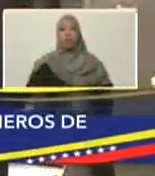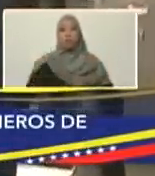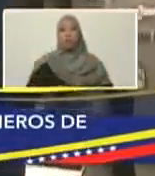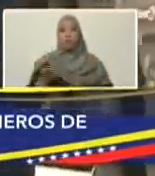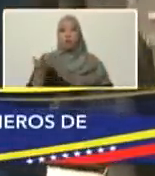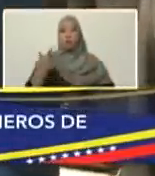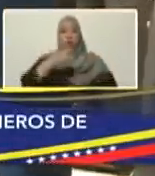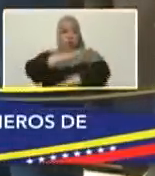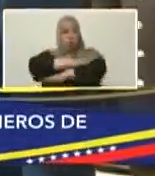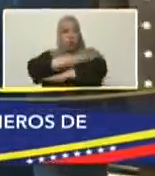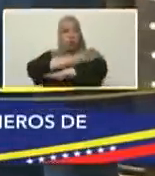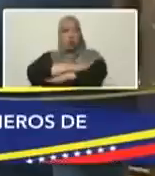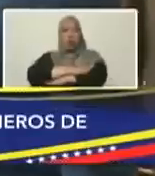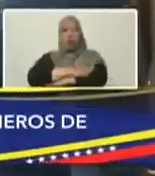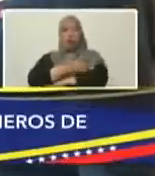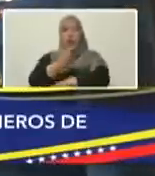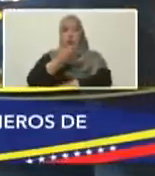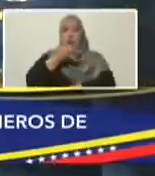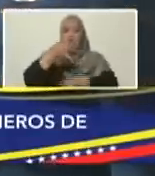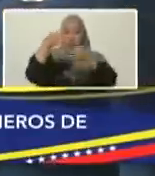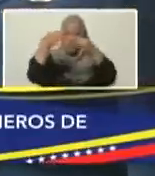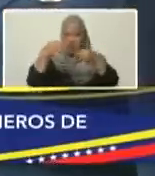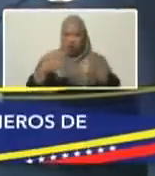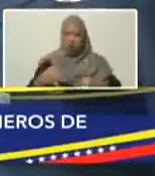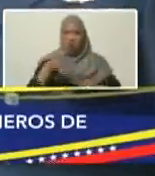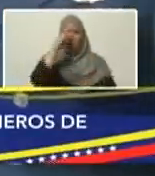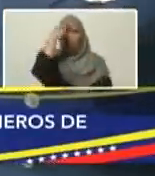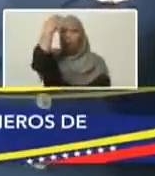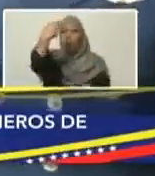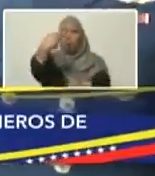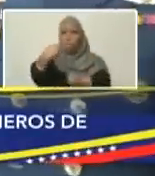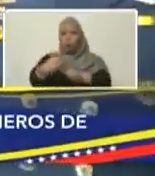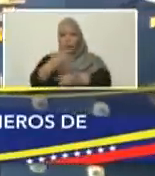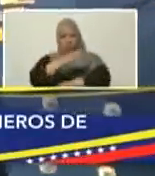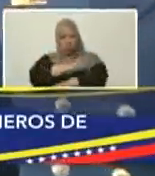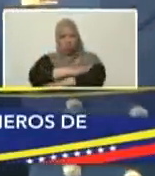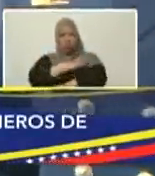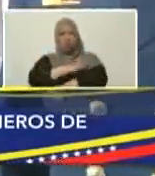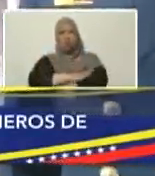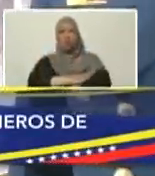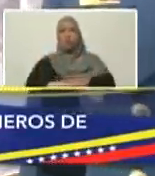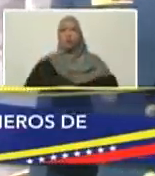con absoluta honestidad, honor y dignidad.